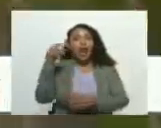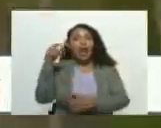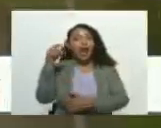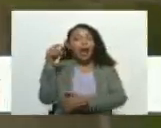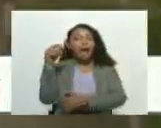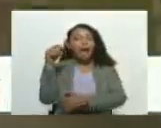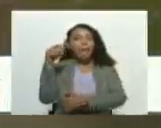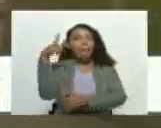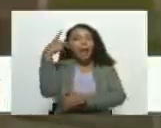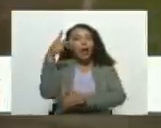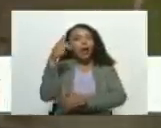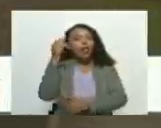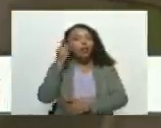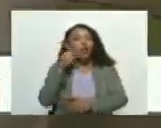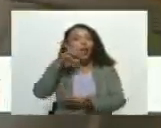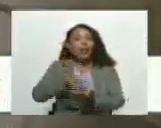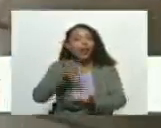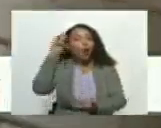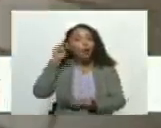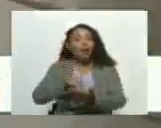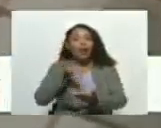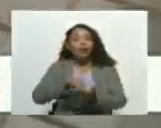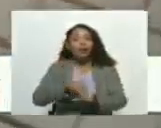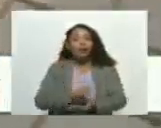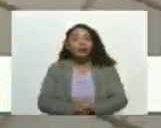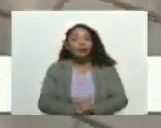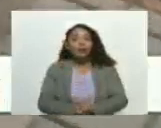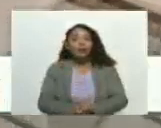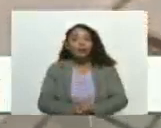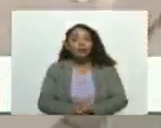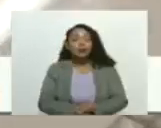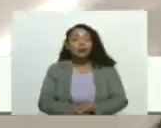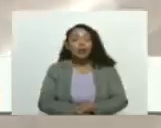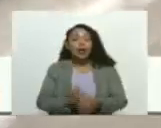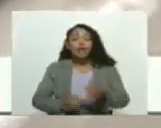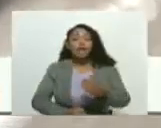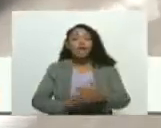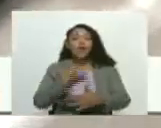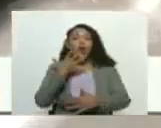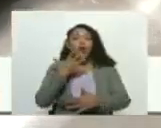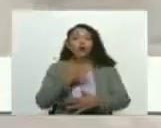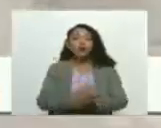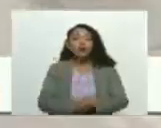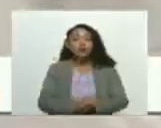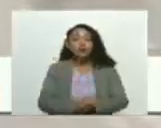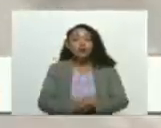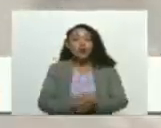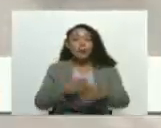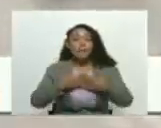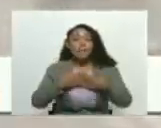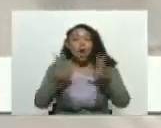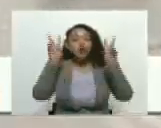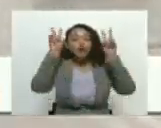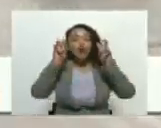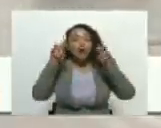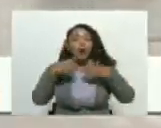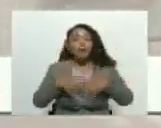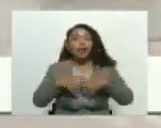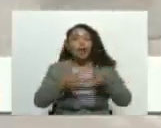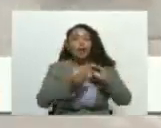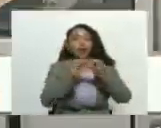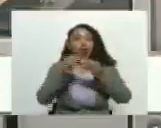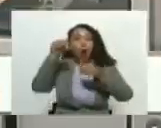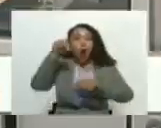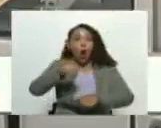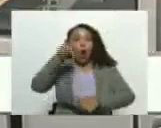Miranda, nos encontramos activando e inaugurando esta importante empresa, Rec Act Hoy.